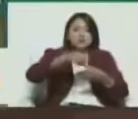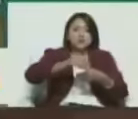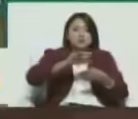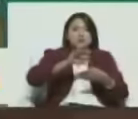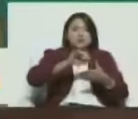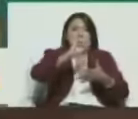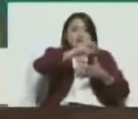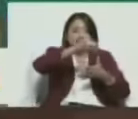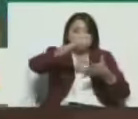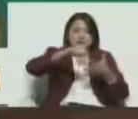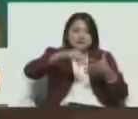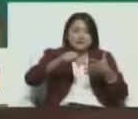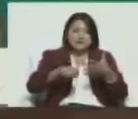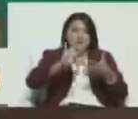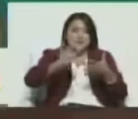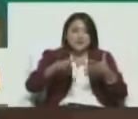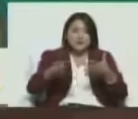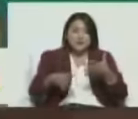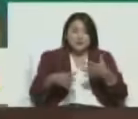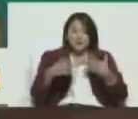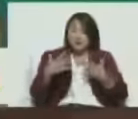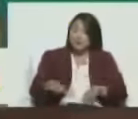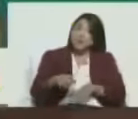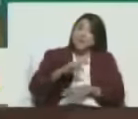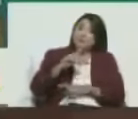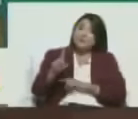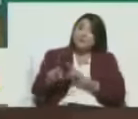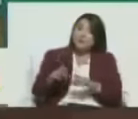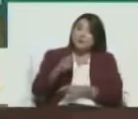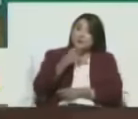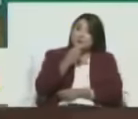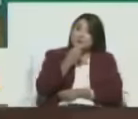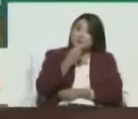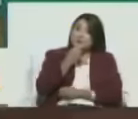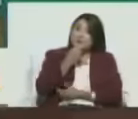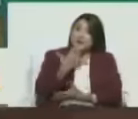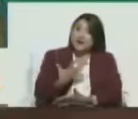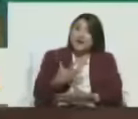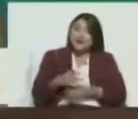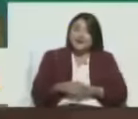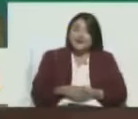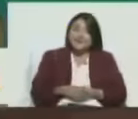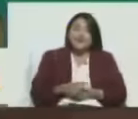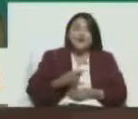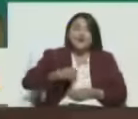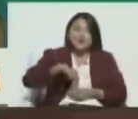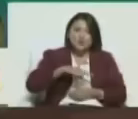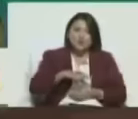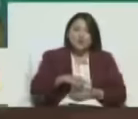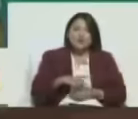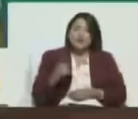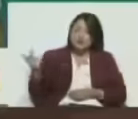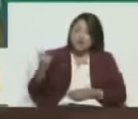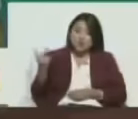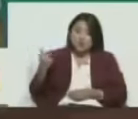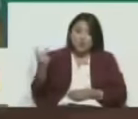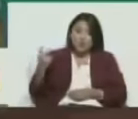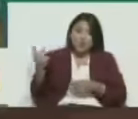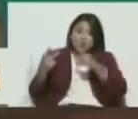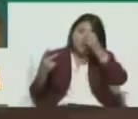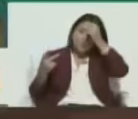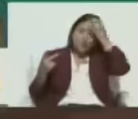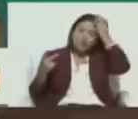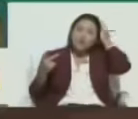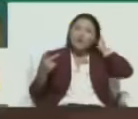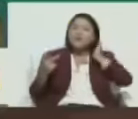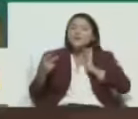esa es una hermosa pregunta que es una tarea que vamos a compartir en el comando entre Génesis y mi persona. Génesis